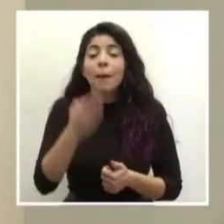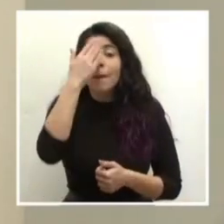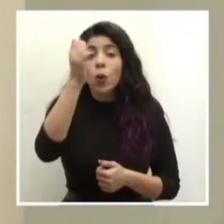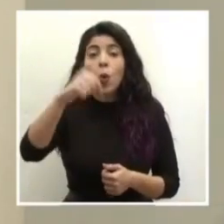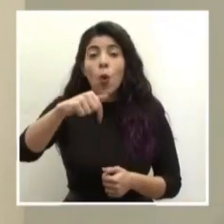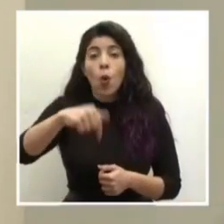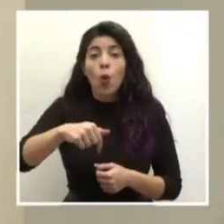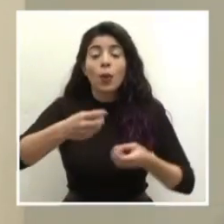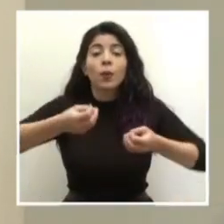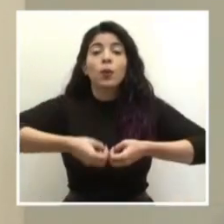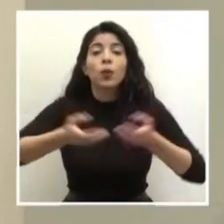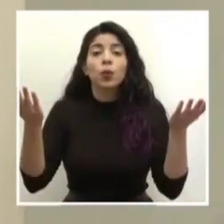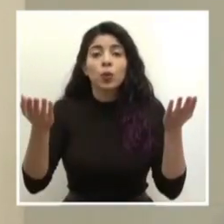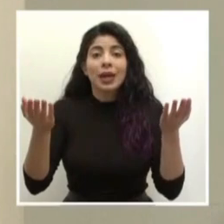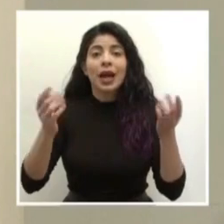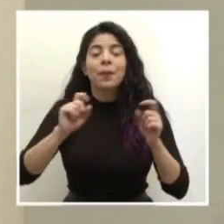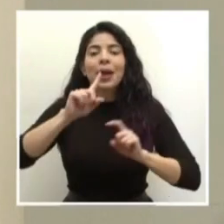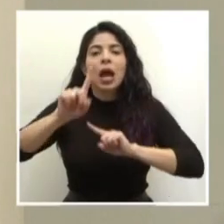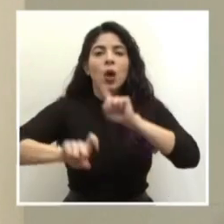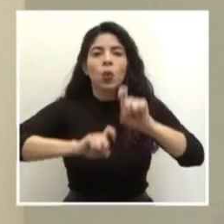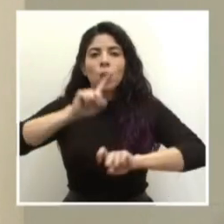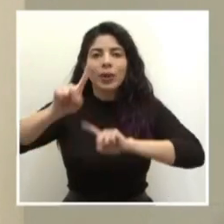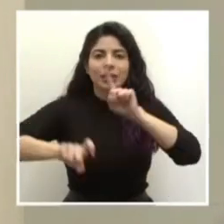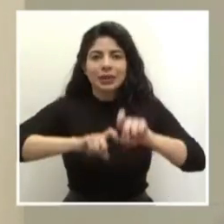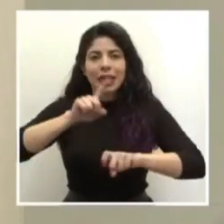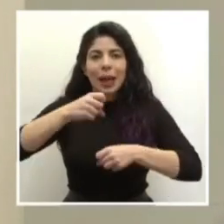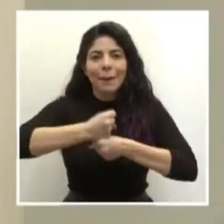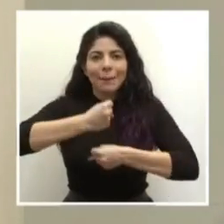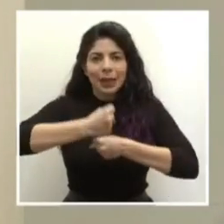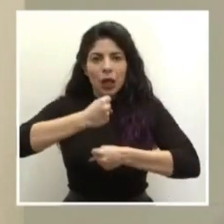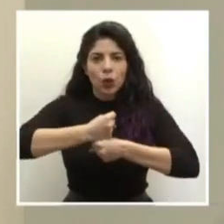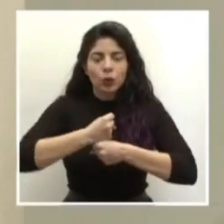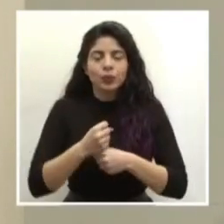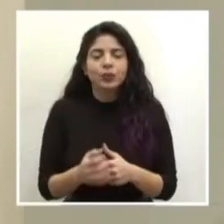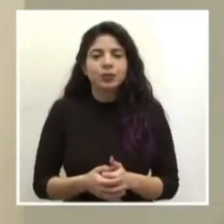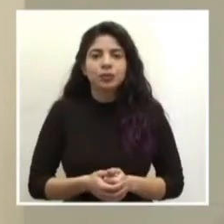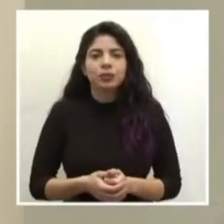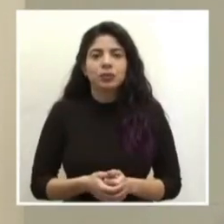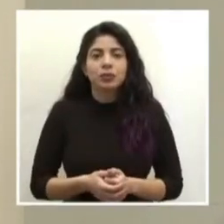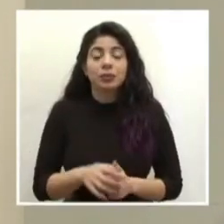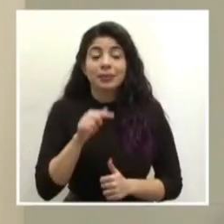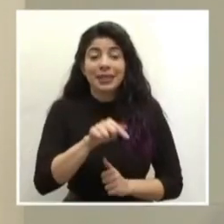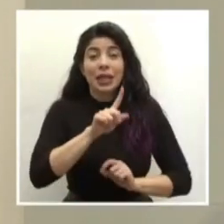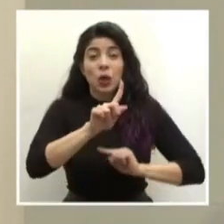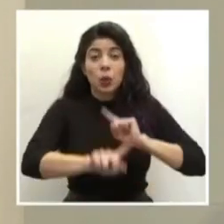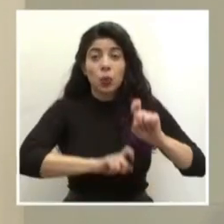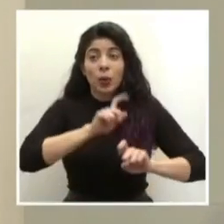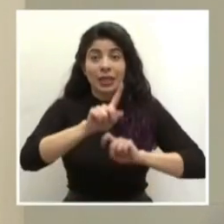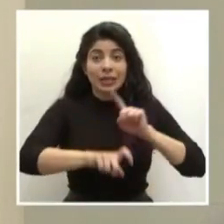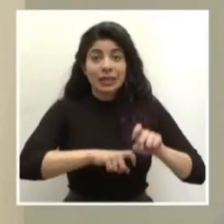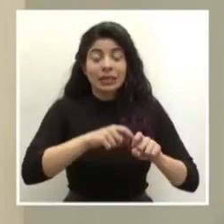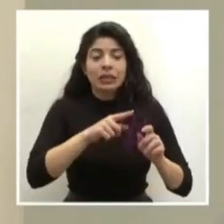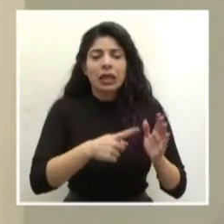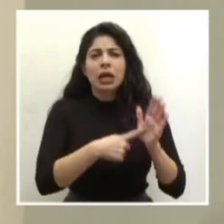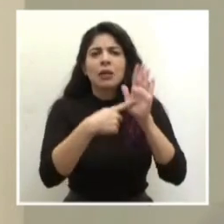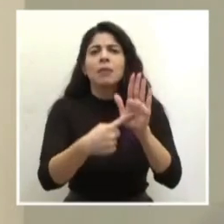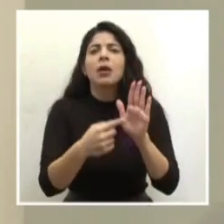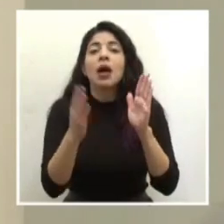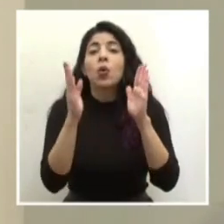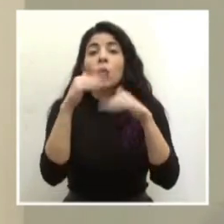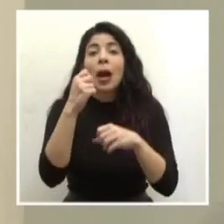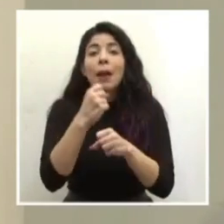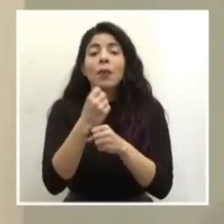se publica la encuesta de empleo. En esta encuesta arroja que tenemos un